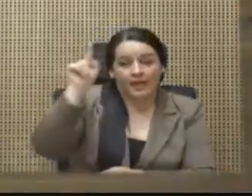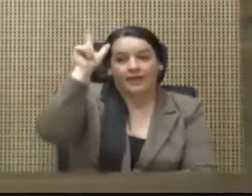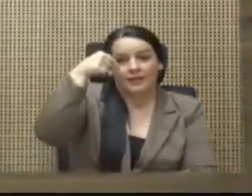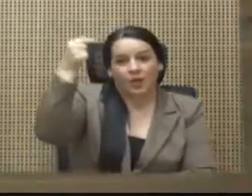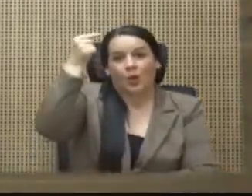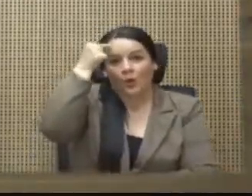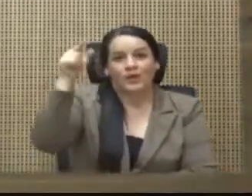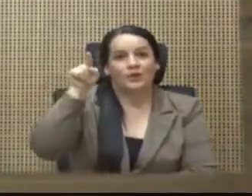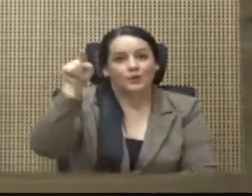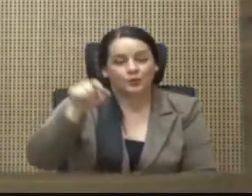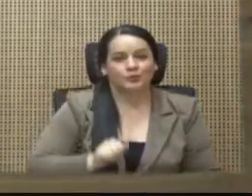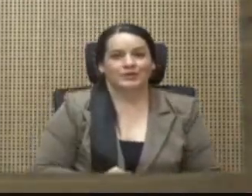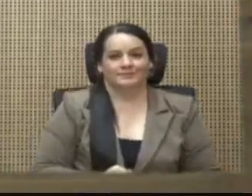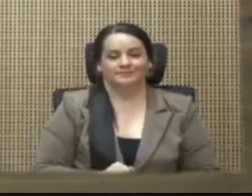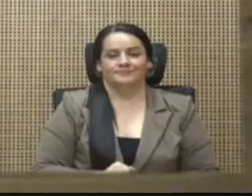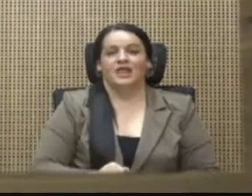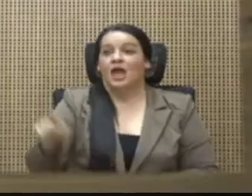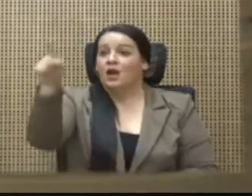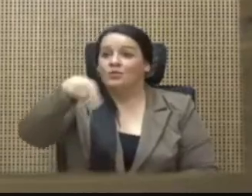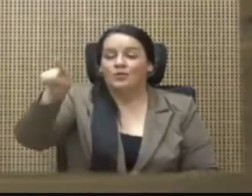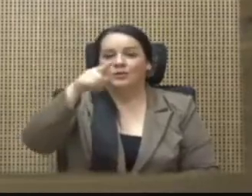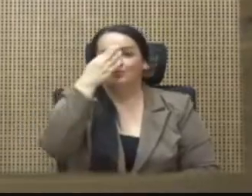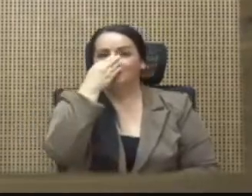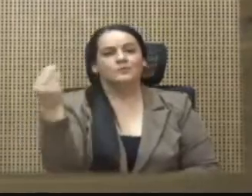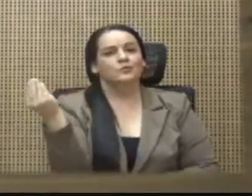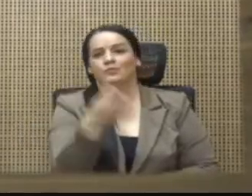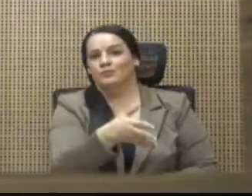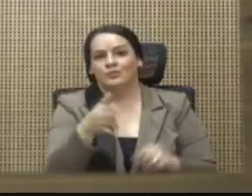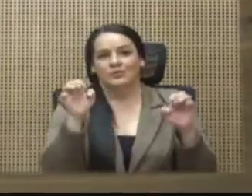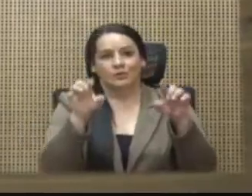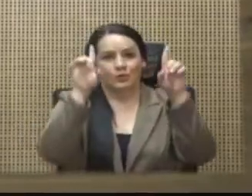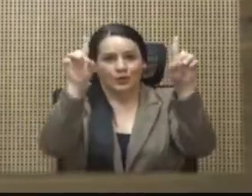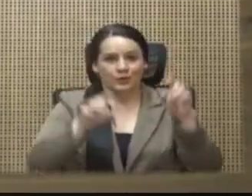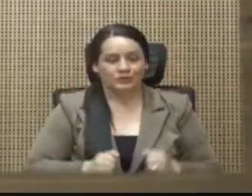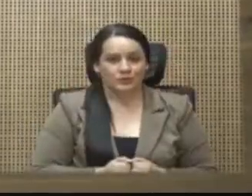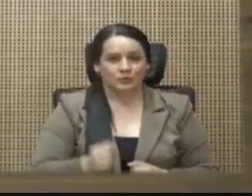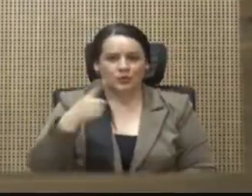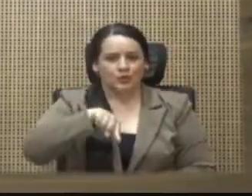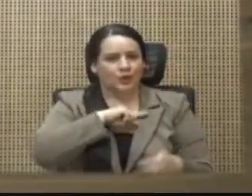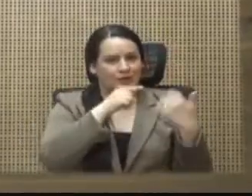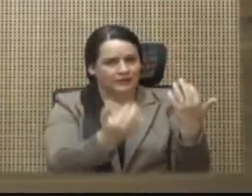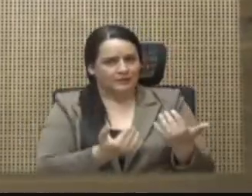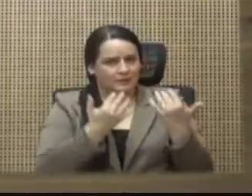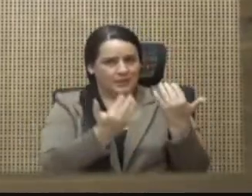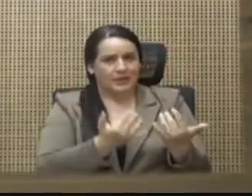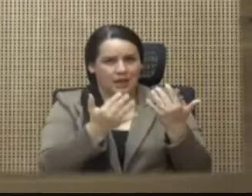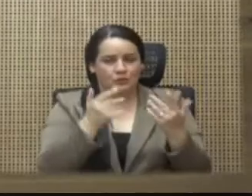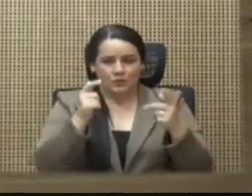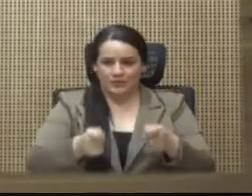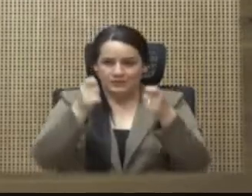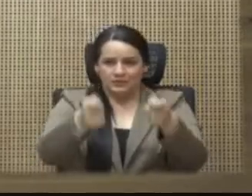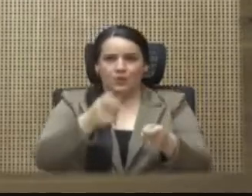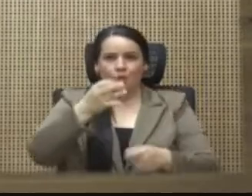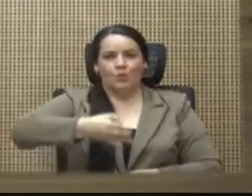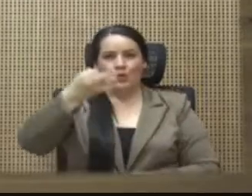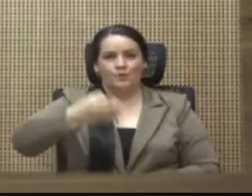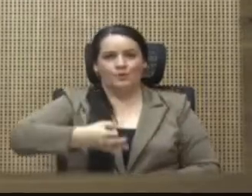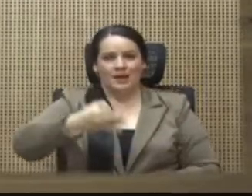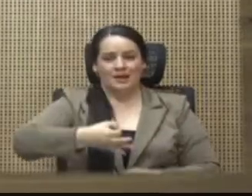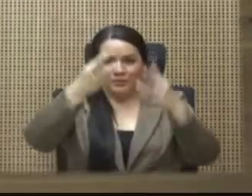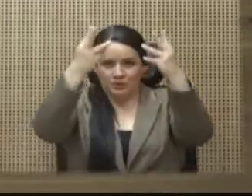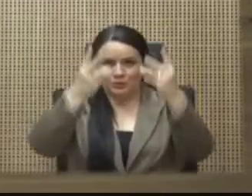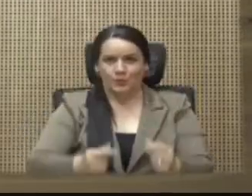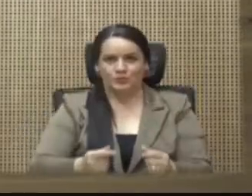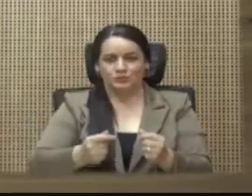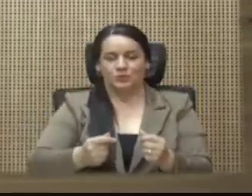les importa la educación. Estaremos esperando la presentación formal del presupuesto ordinario 2025